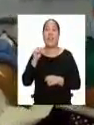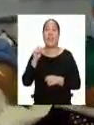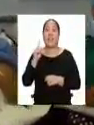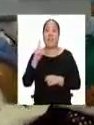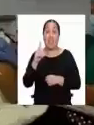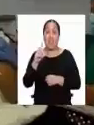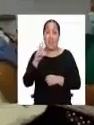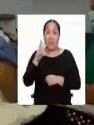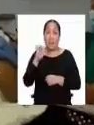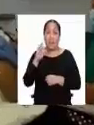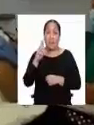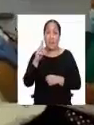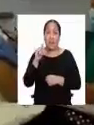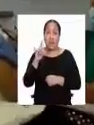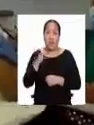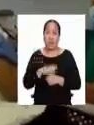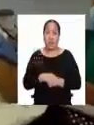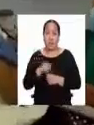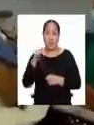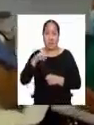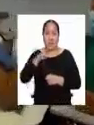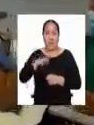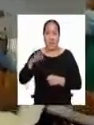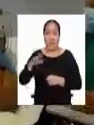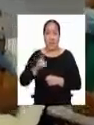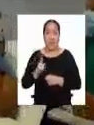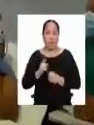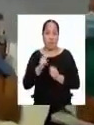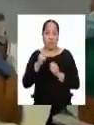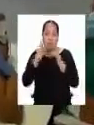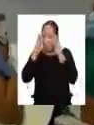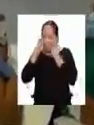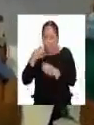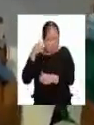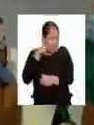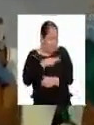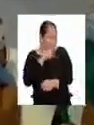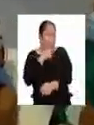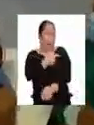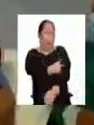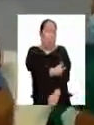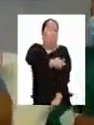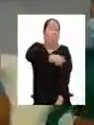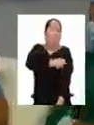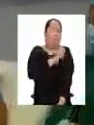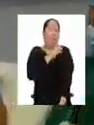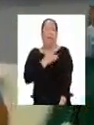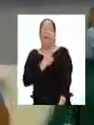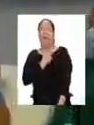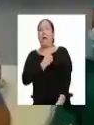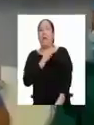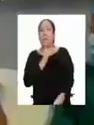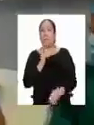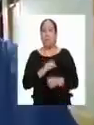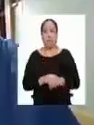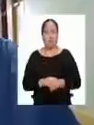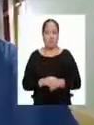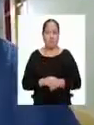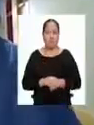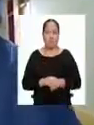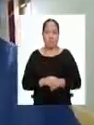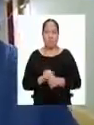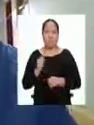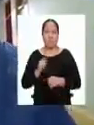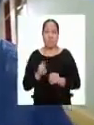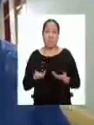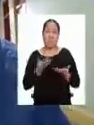no se concentra mucho en el procedimiento de inyectar las agujas, ¿no? Entonces no resulta siendo un procedimiento tan traumático y conseguimos el mismo objetivo,